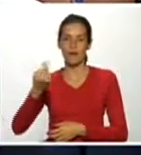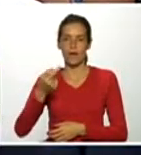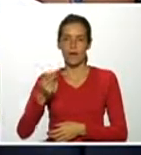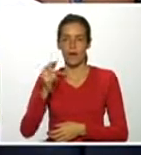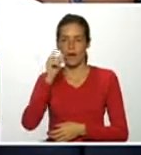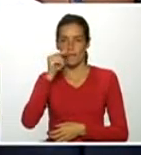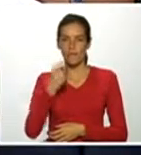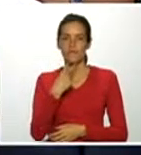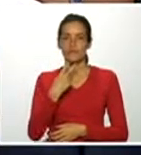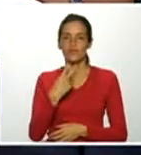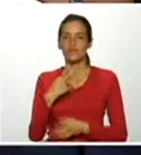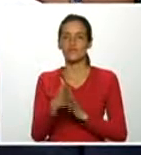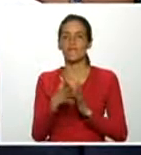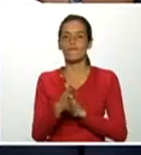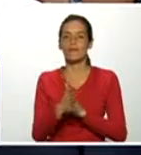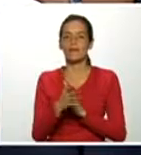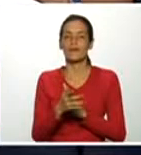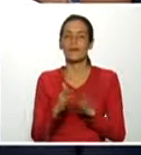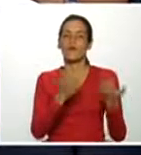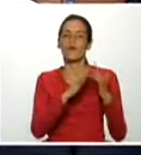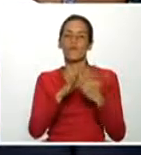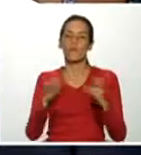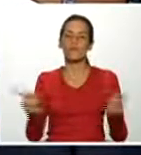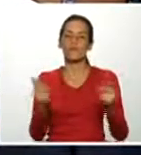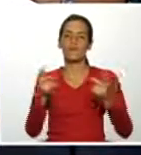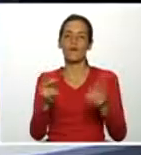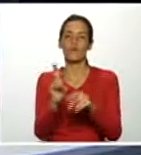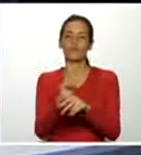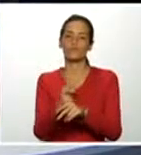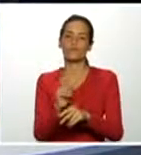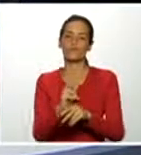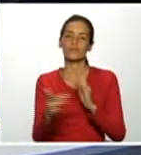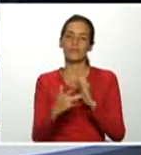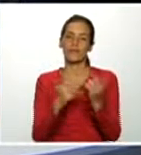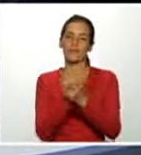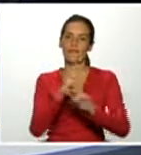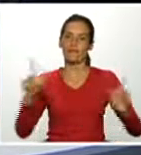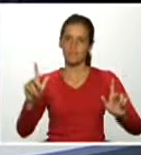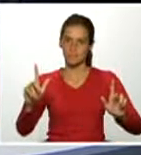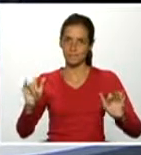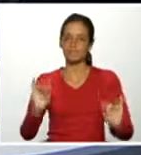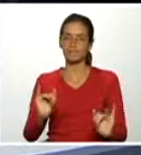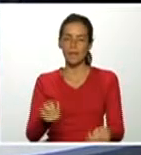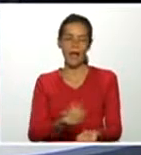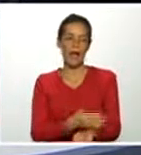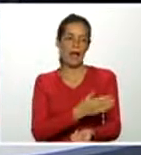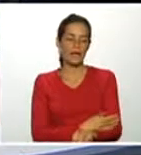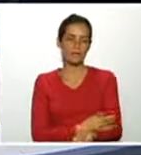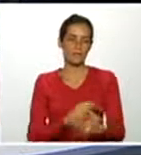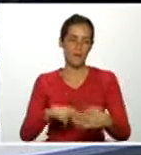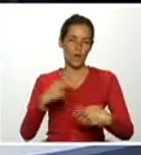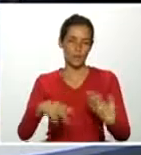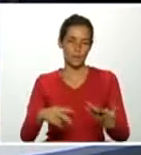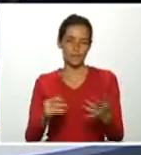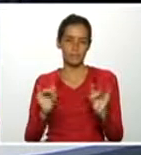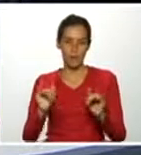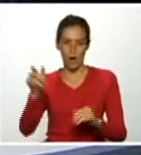Bachaco B. Bachaco B es una comunidad que promueve el uso de la tecnología libre. En el segmento anterior,